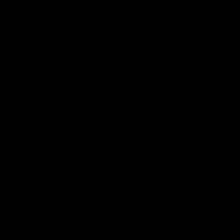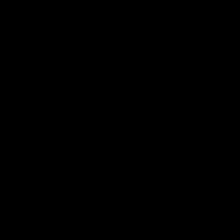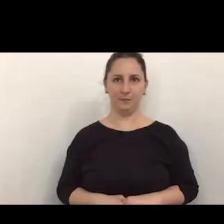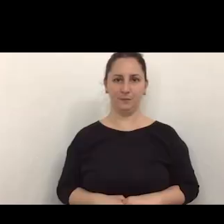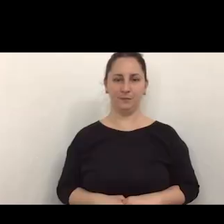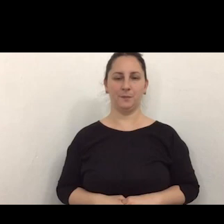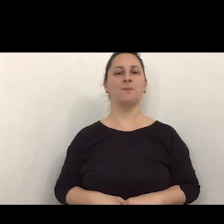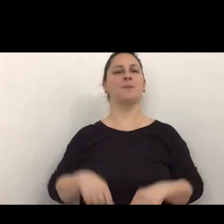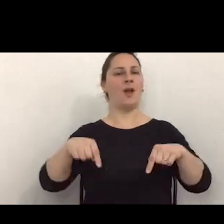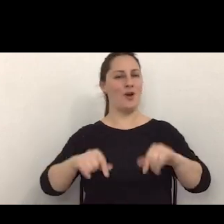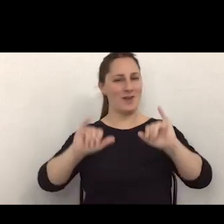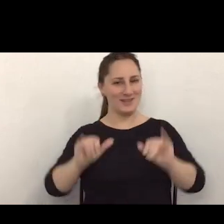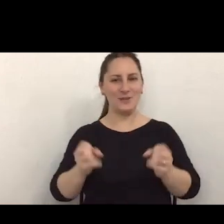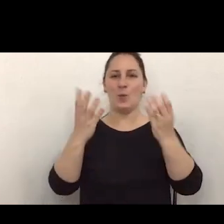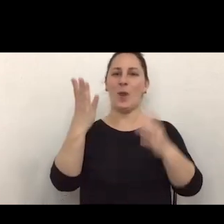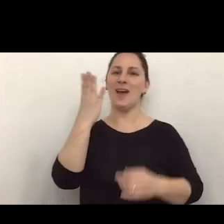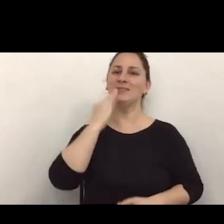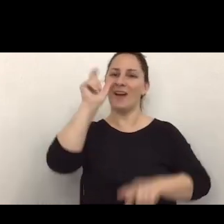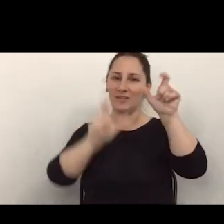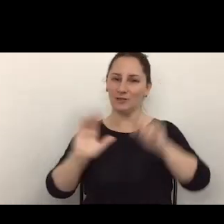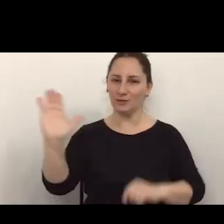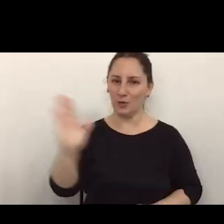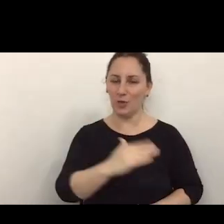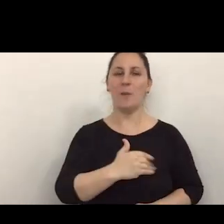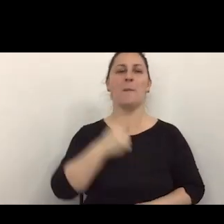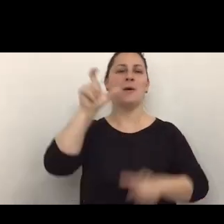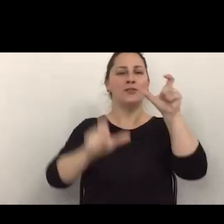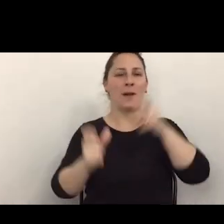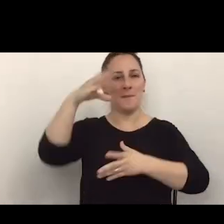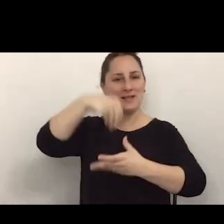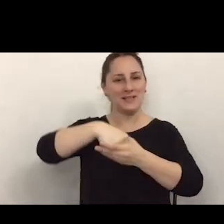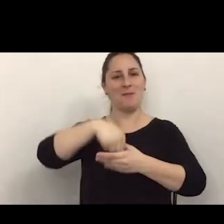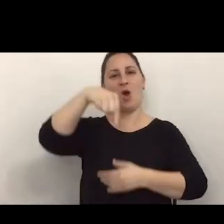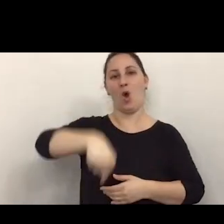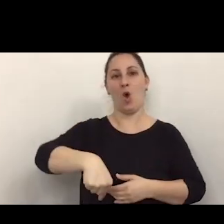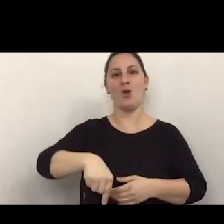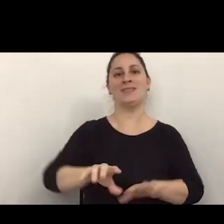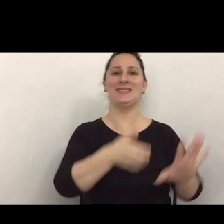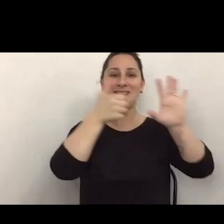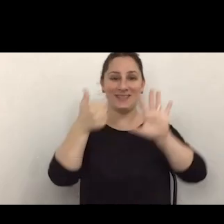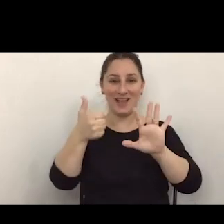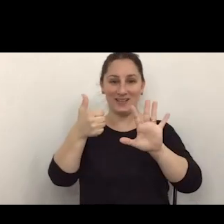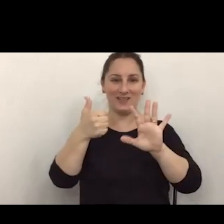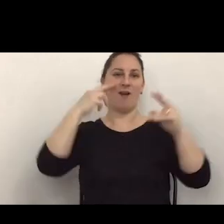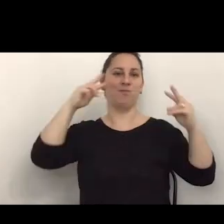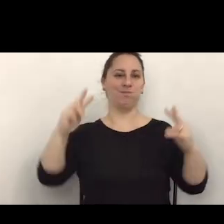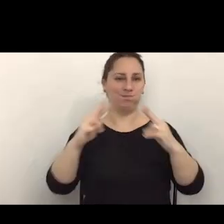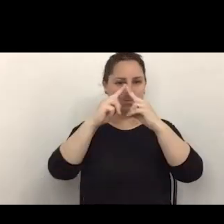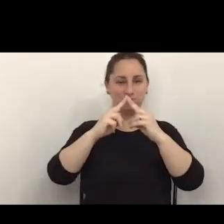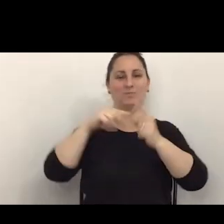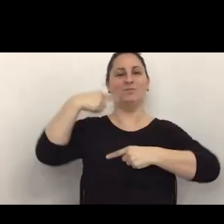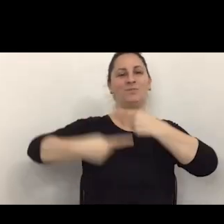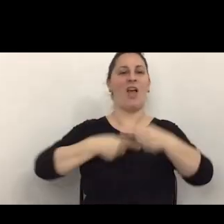Bueno, ahora sí, bueno, buenas tardes a todos y a todas los participantes de esta nueva y sexta ya emisión del ciclo de